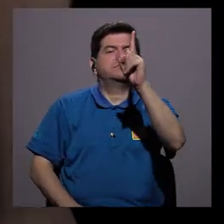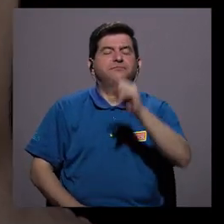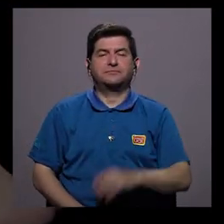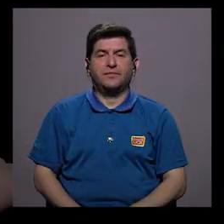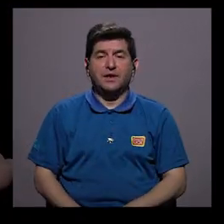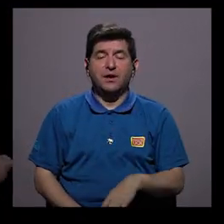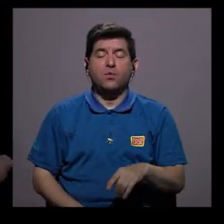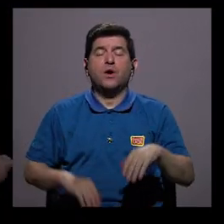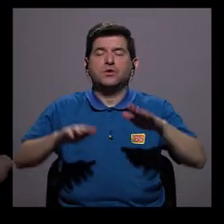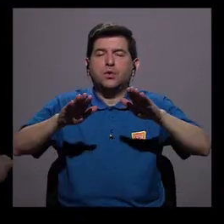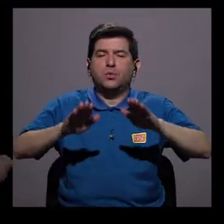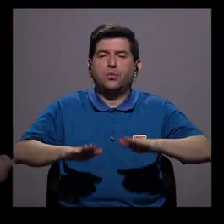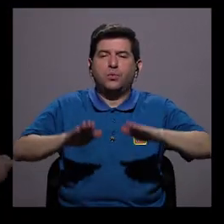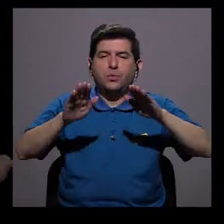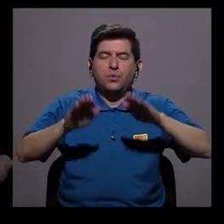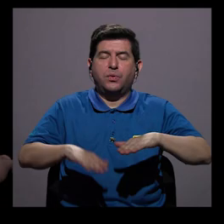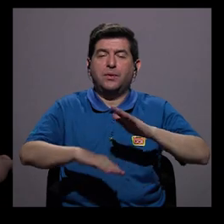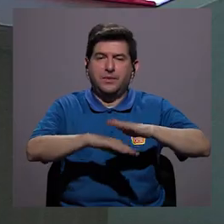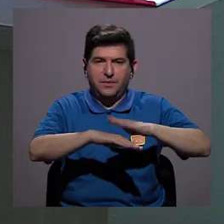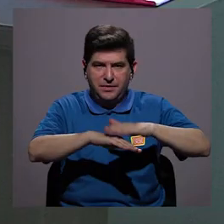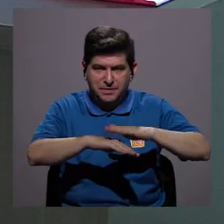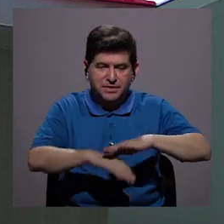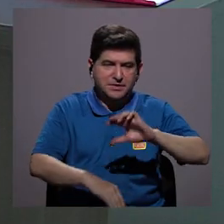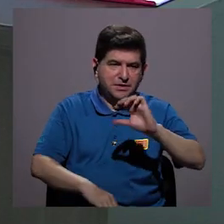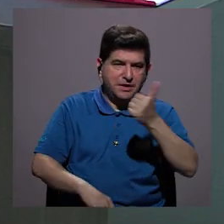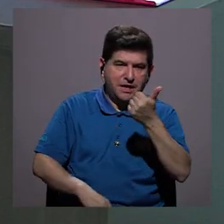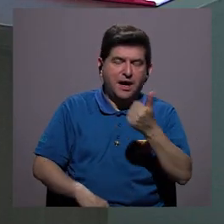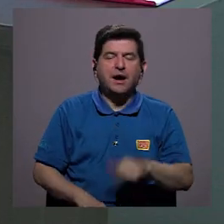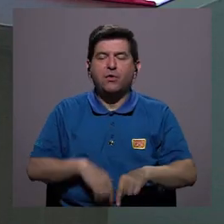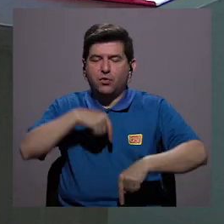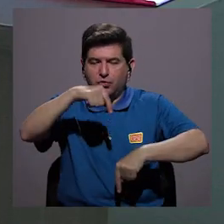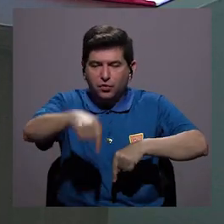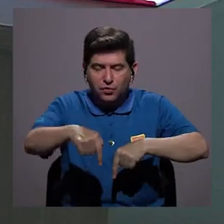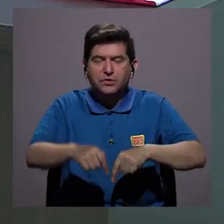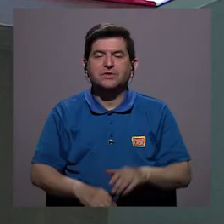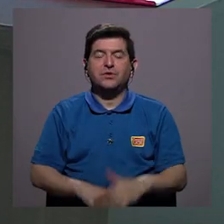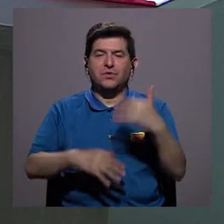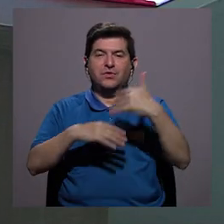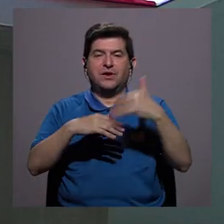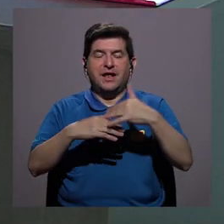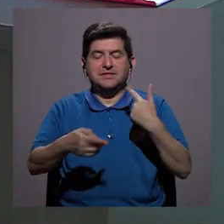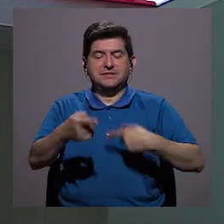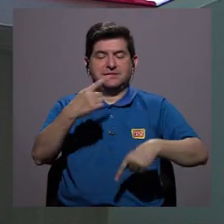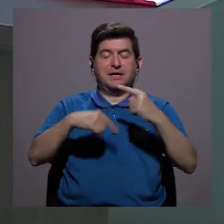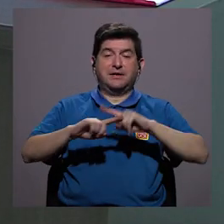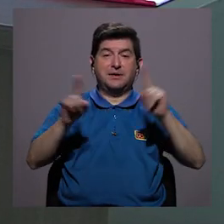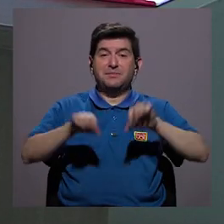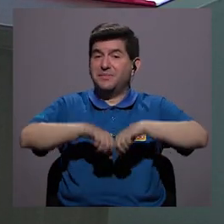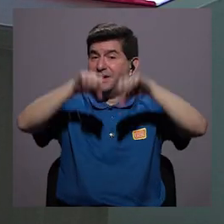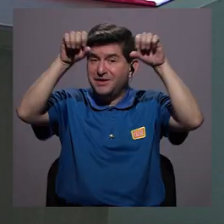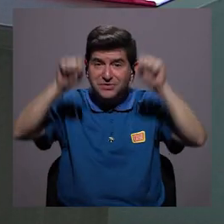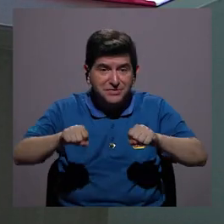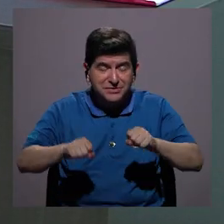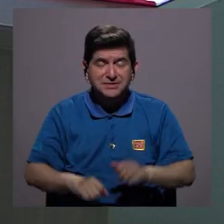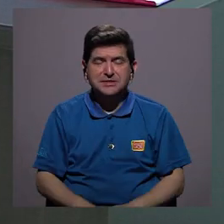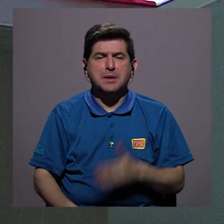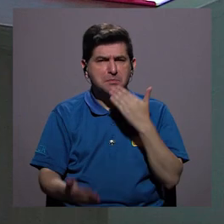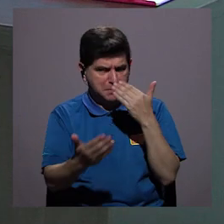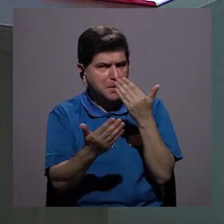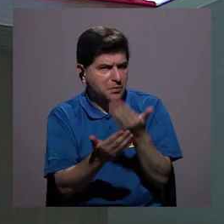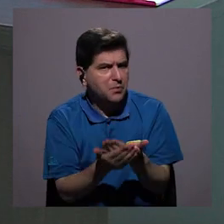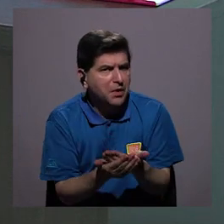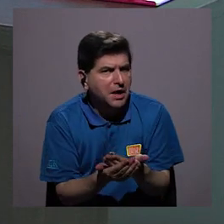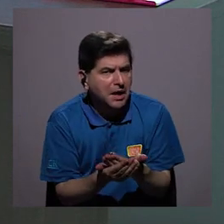suba. Cuando afloja los músculos para dar el paso con la otra extremidad, la sangre tiende a devolverse. Pero si el sistema valvular